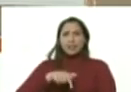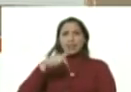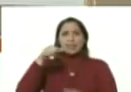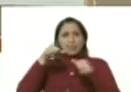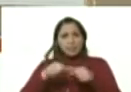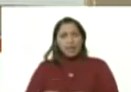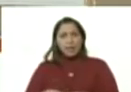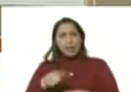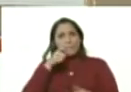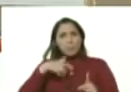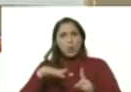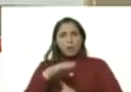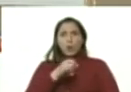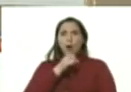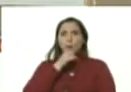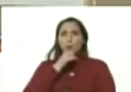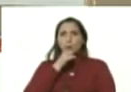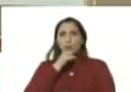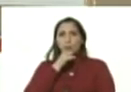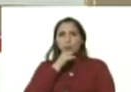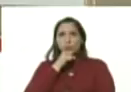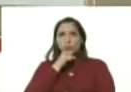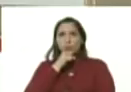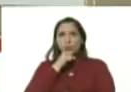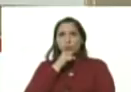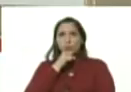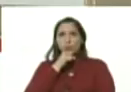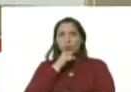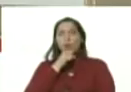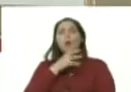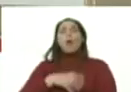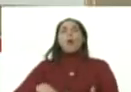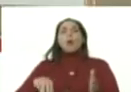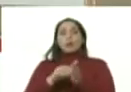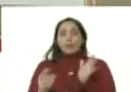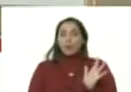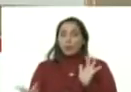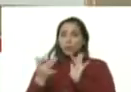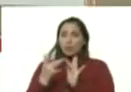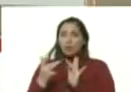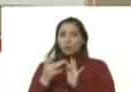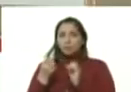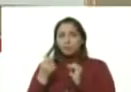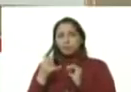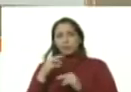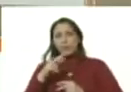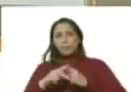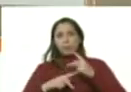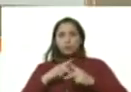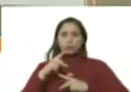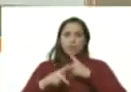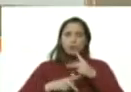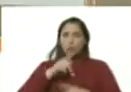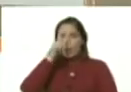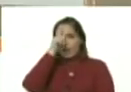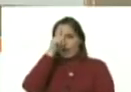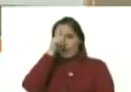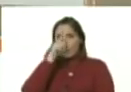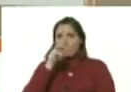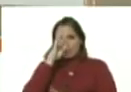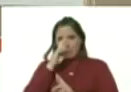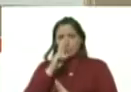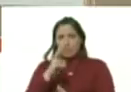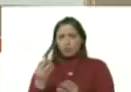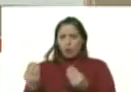y con el abuelo cueca que está allí. Vamos a retomar entonces muchos procesos con Alemania, con respeto mutuo.